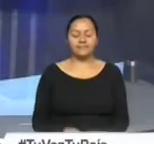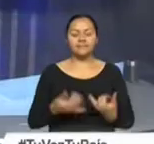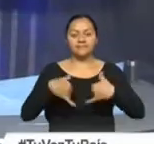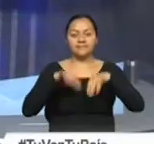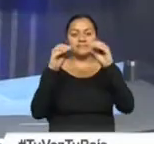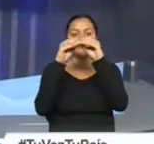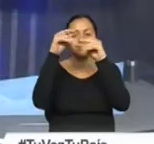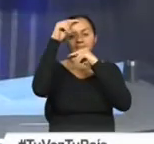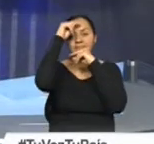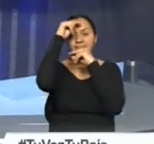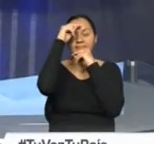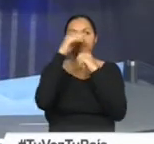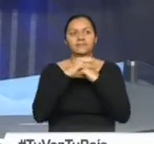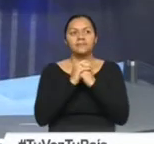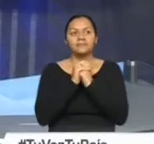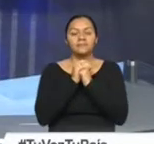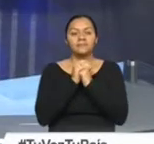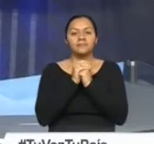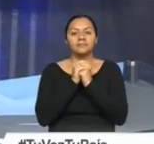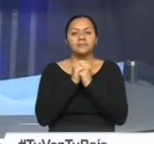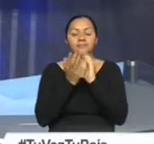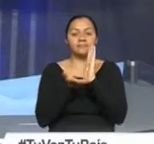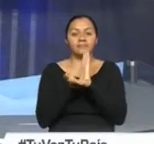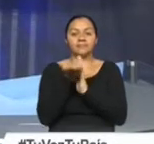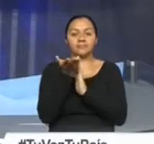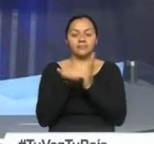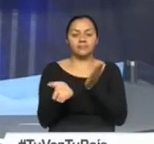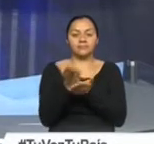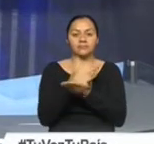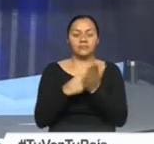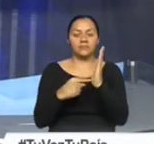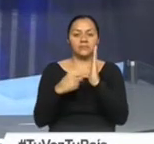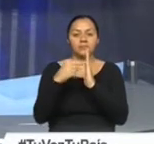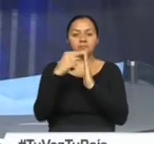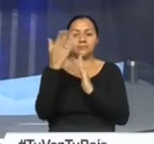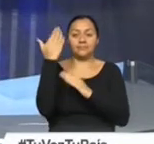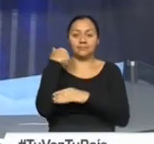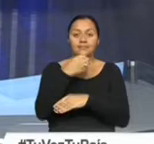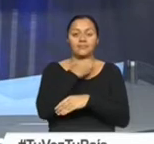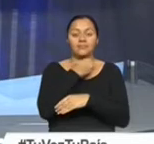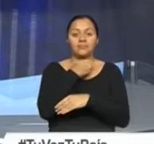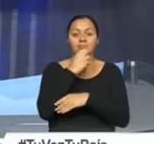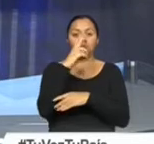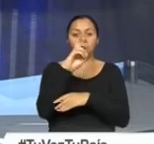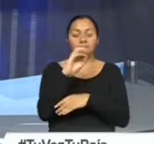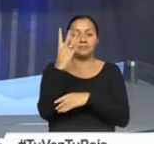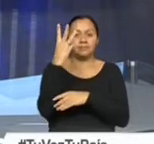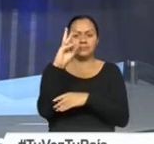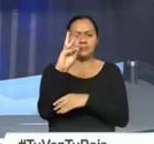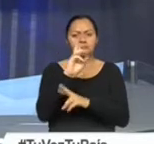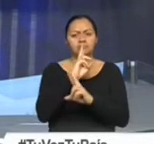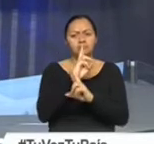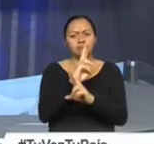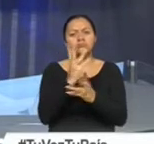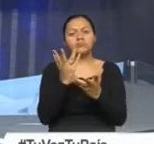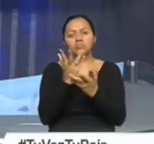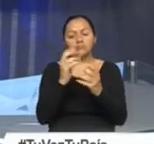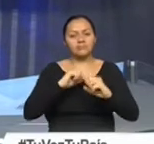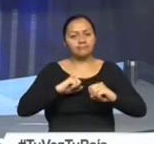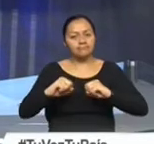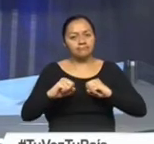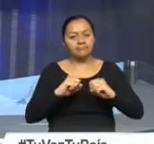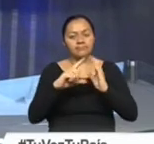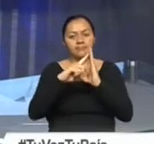Continuamos con más información. El incremento de la recaudación tributaria desde agosto de 2016 responde a una ardua gestión